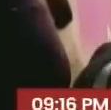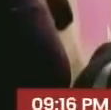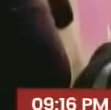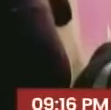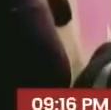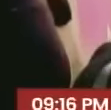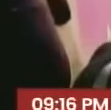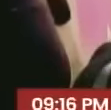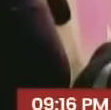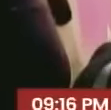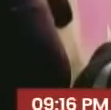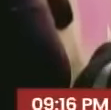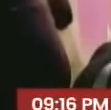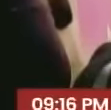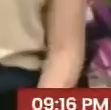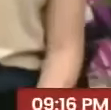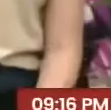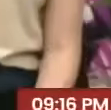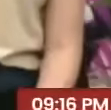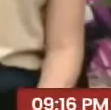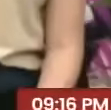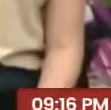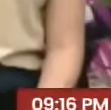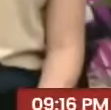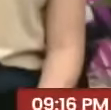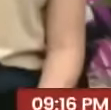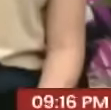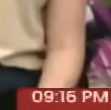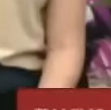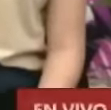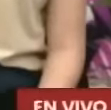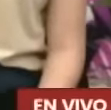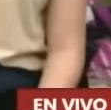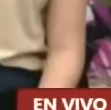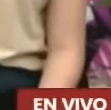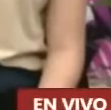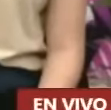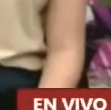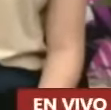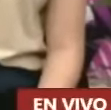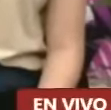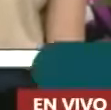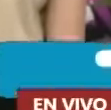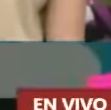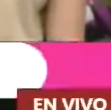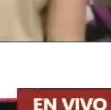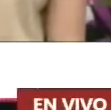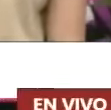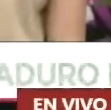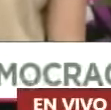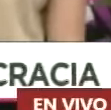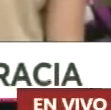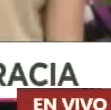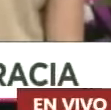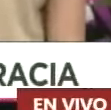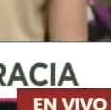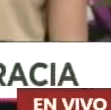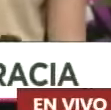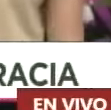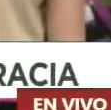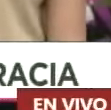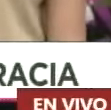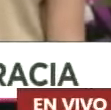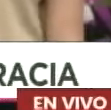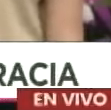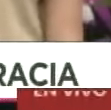3 de diciembre, cinco veces sí, los que votaron, votaron por el futuro de las nuevas generaciones, aquellas que van a